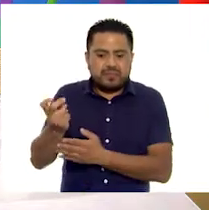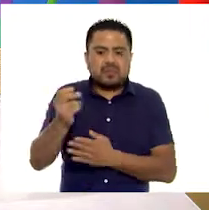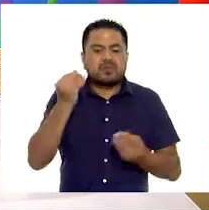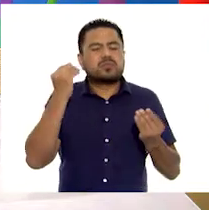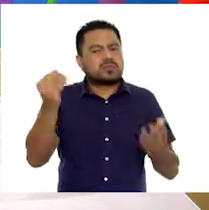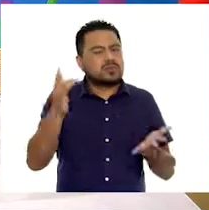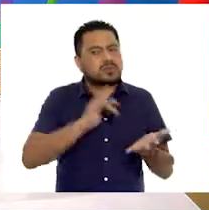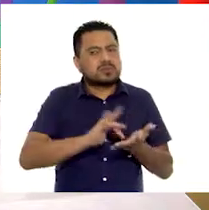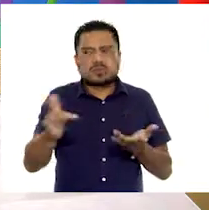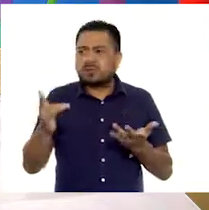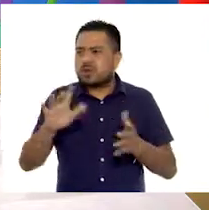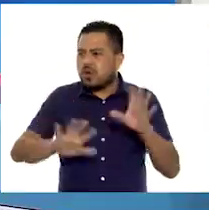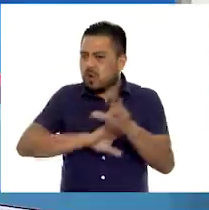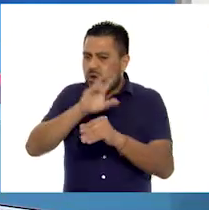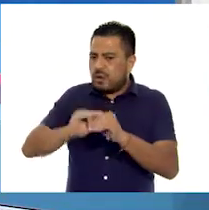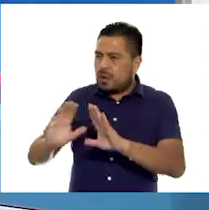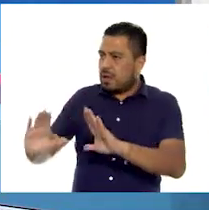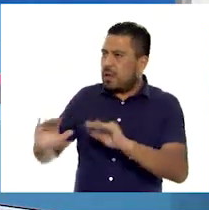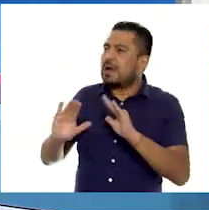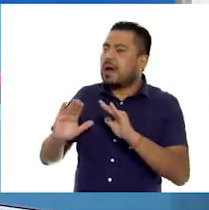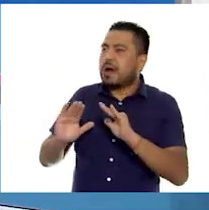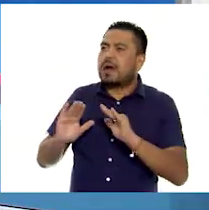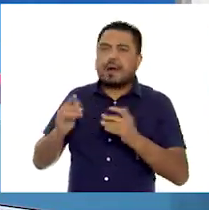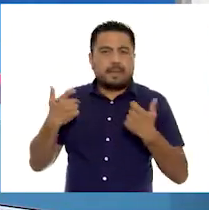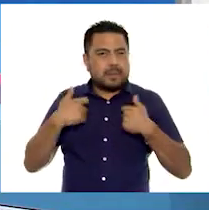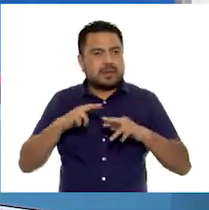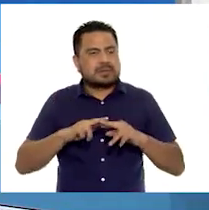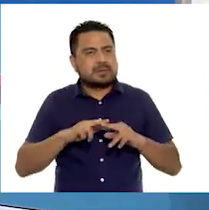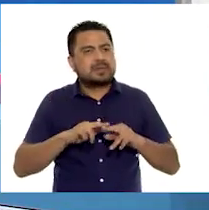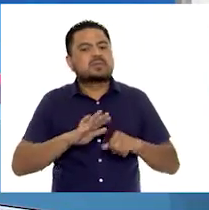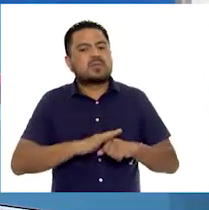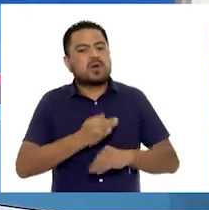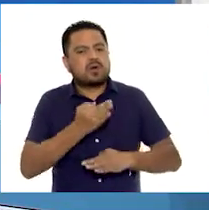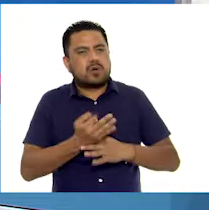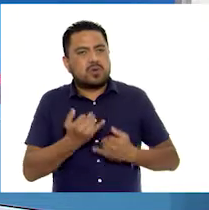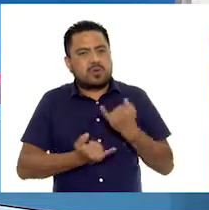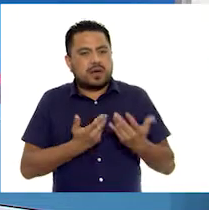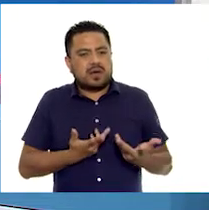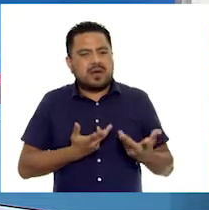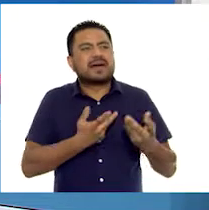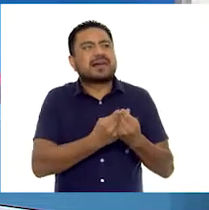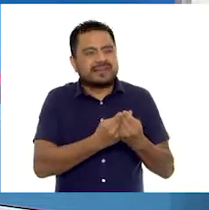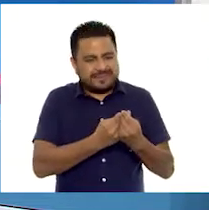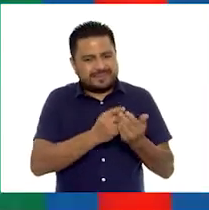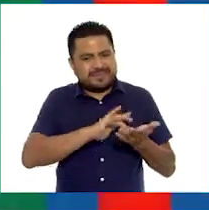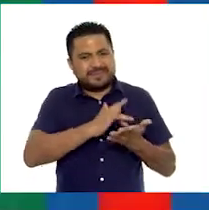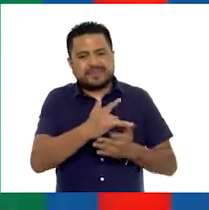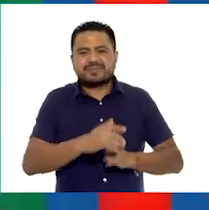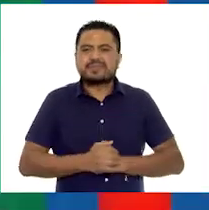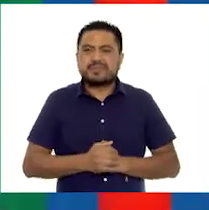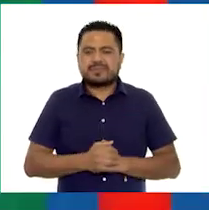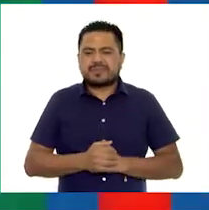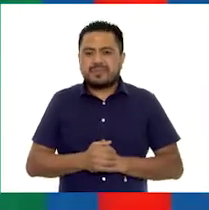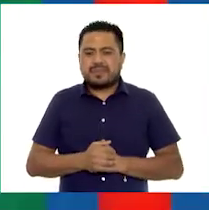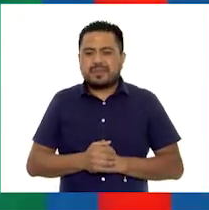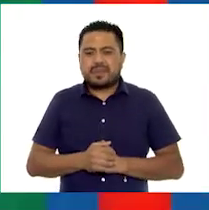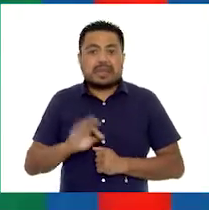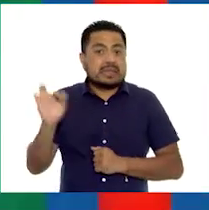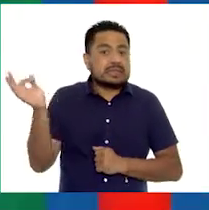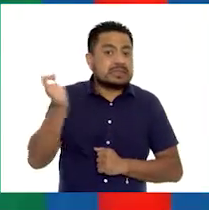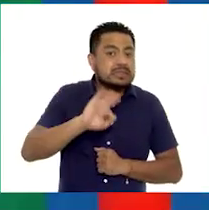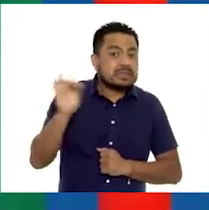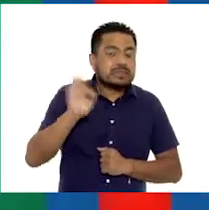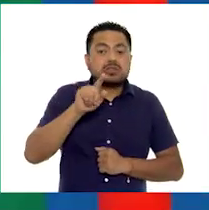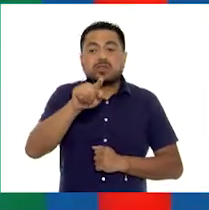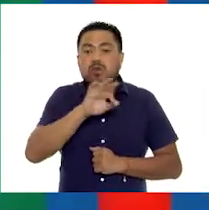muchísimas gracias por todo lo que aprendimos hoy y maestra cecilia vargas por jugar conmigo mi juego favorito gracias acción y si te